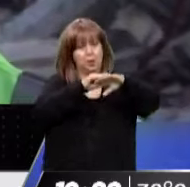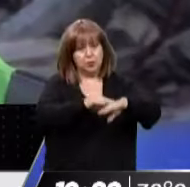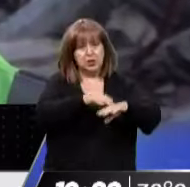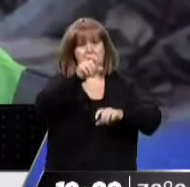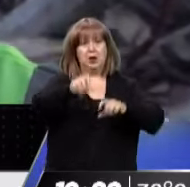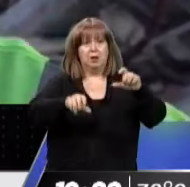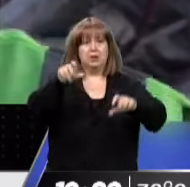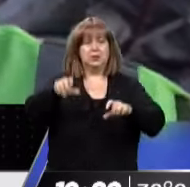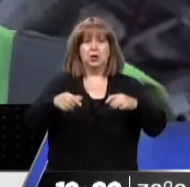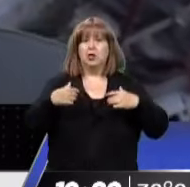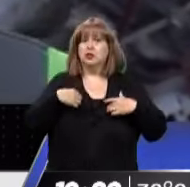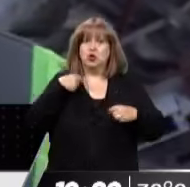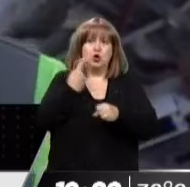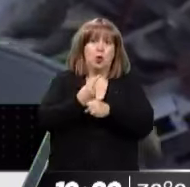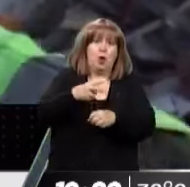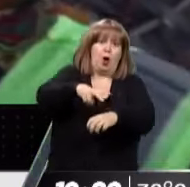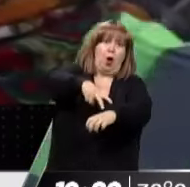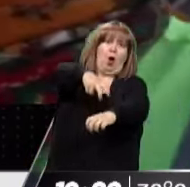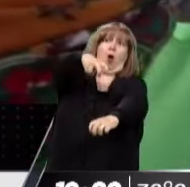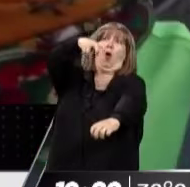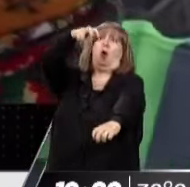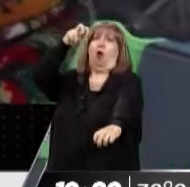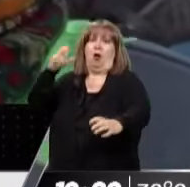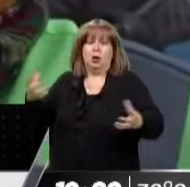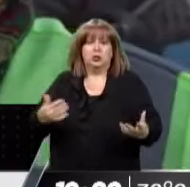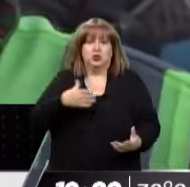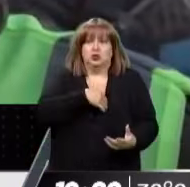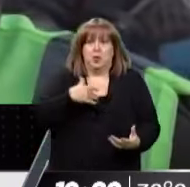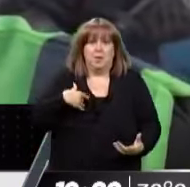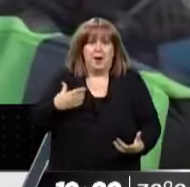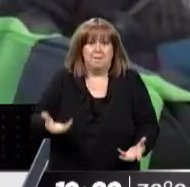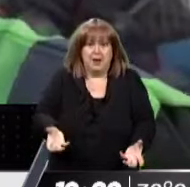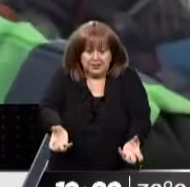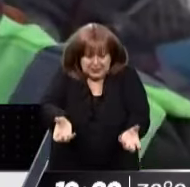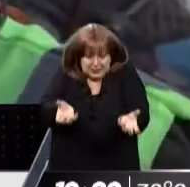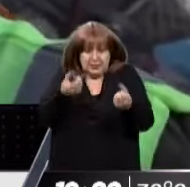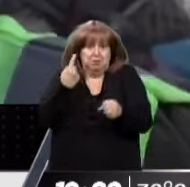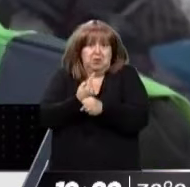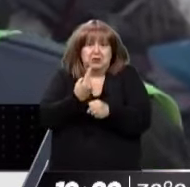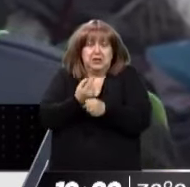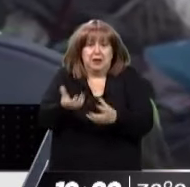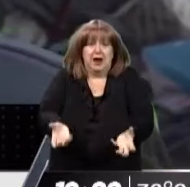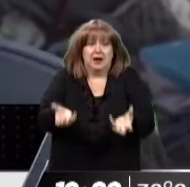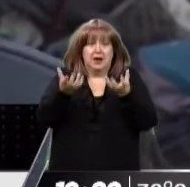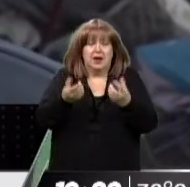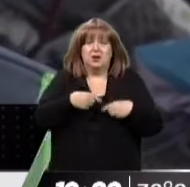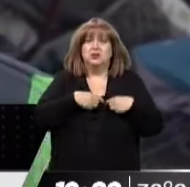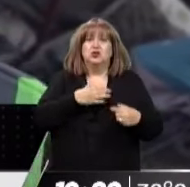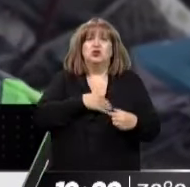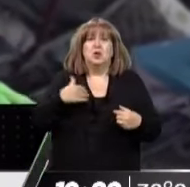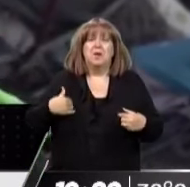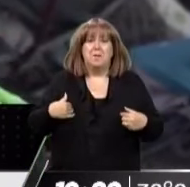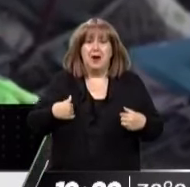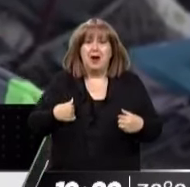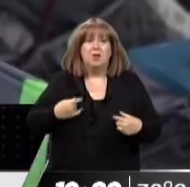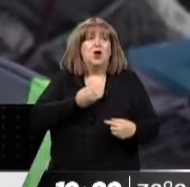soy una grúa. No puedo levantar estos bloques de hormigón. Soy madre. Mi corazón apenas puede soportar tanto dolor. ¿Dónde está el